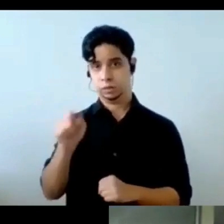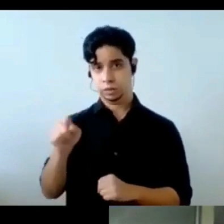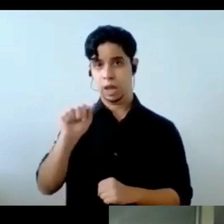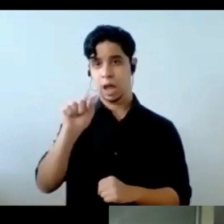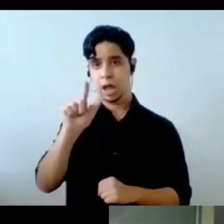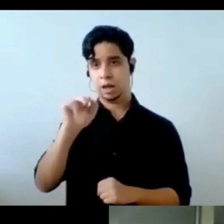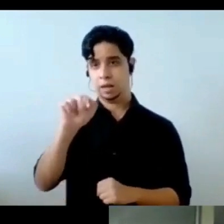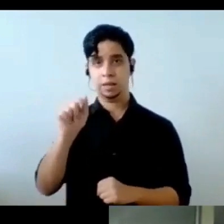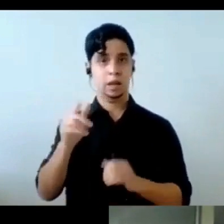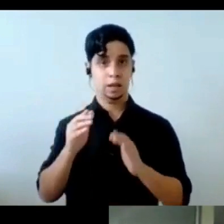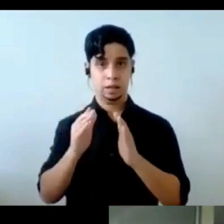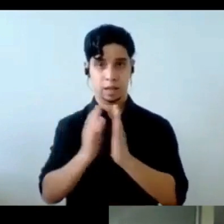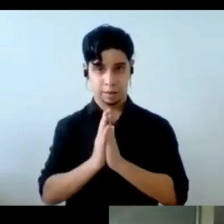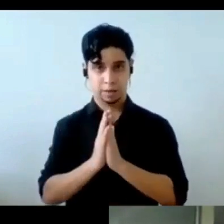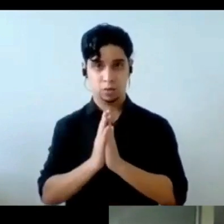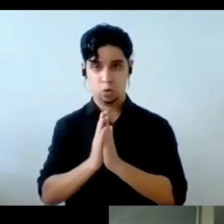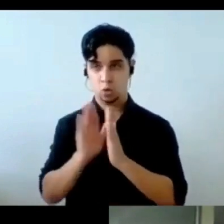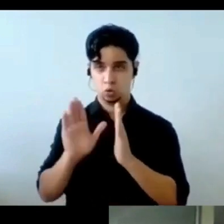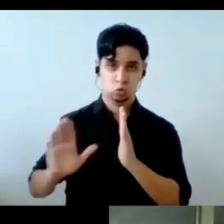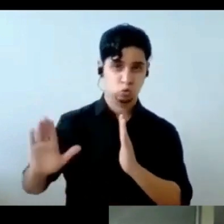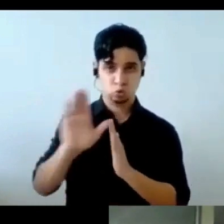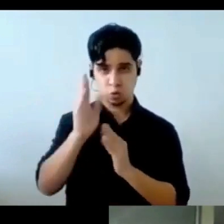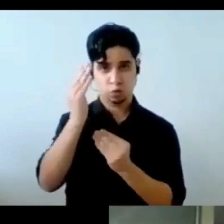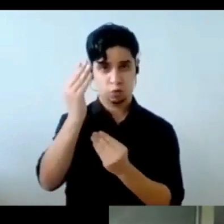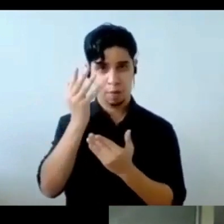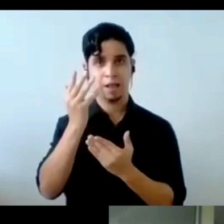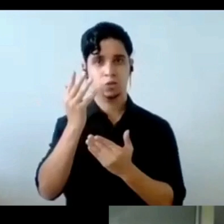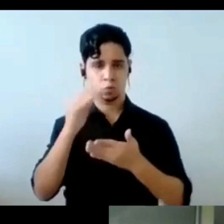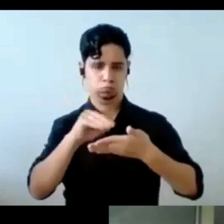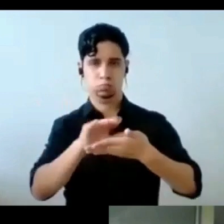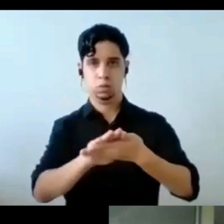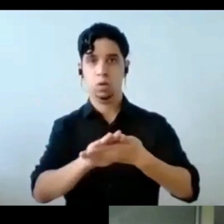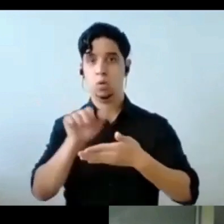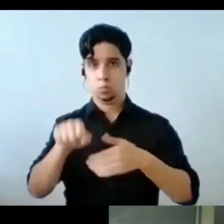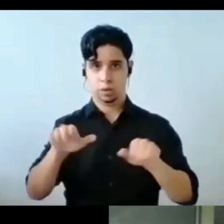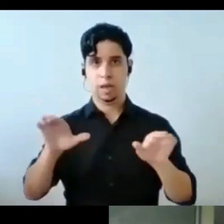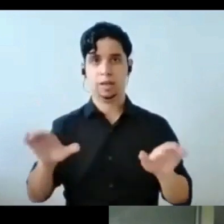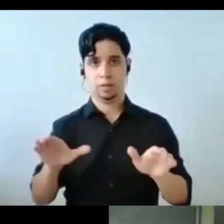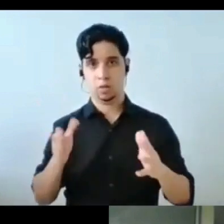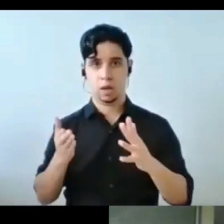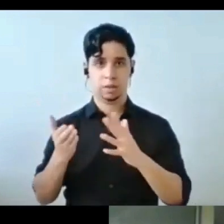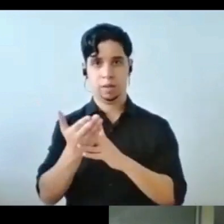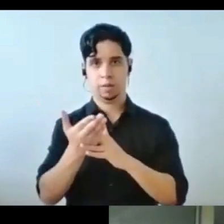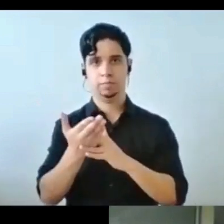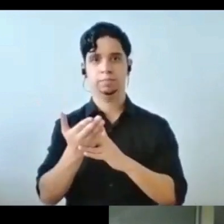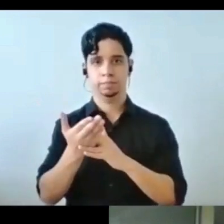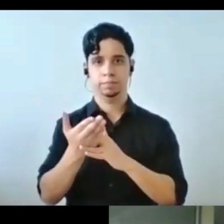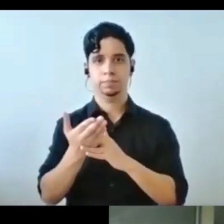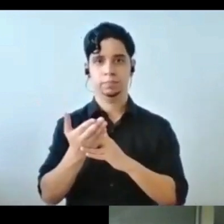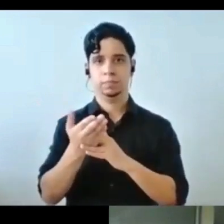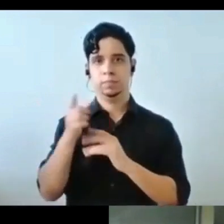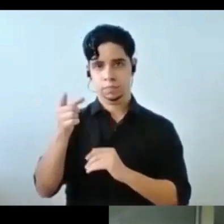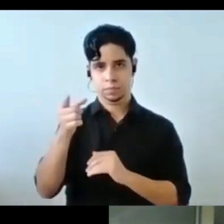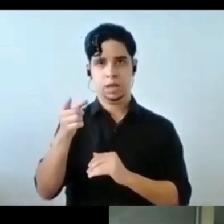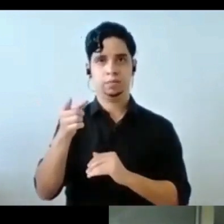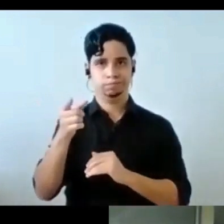para pedirle por cualquier medio su información actualizada, lo pueden hacer también a través del correo electrónico de la página